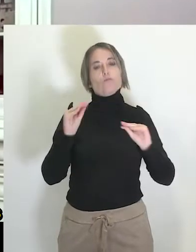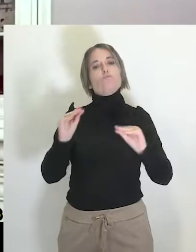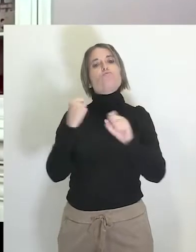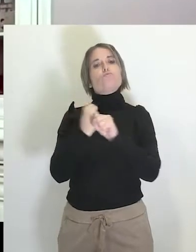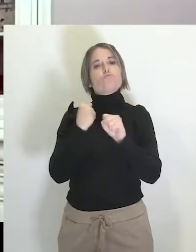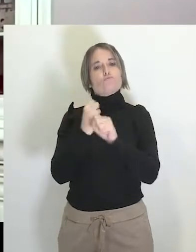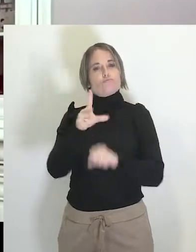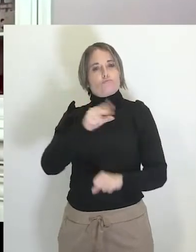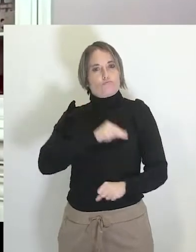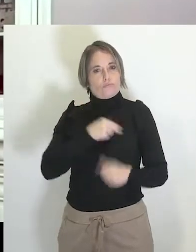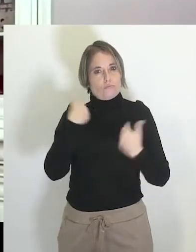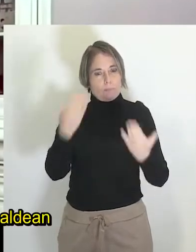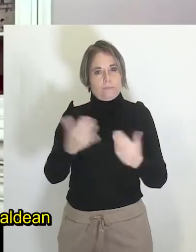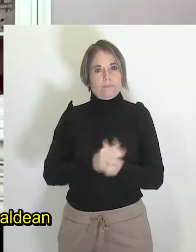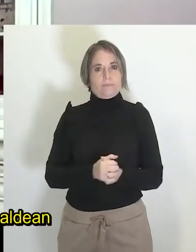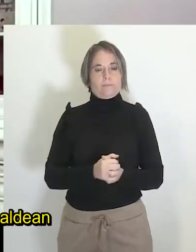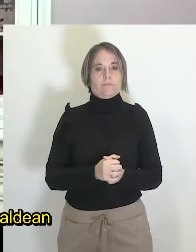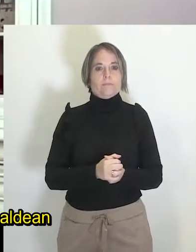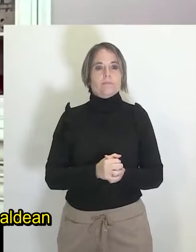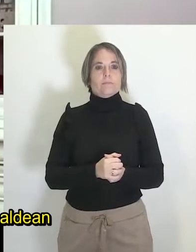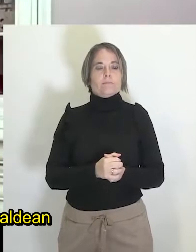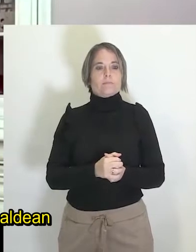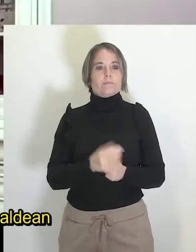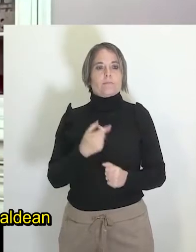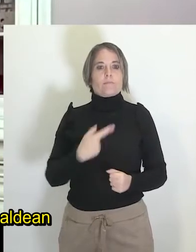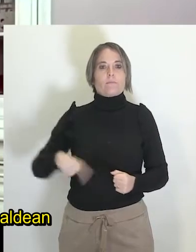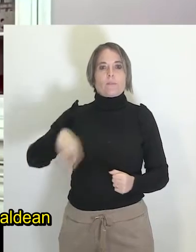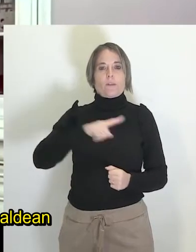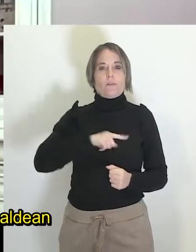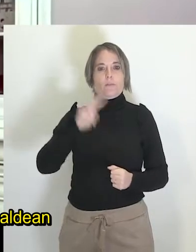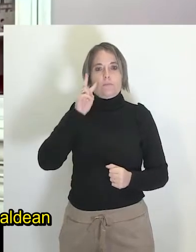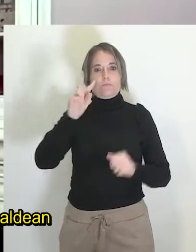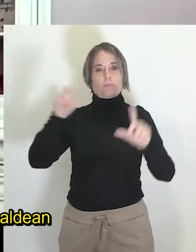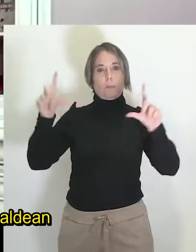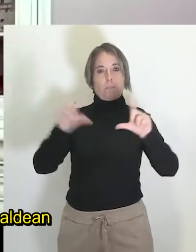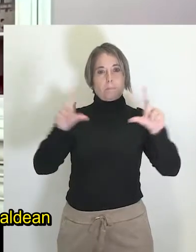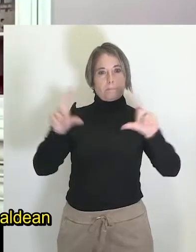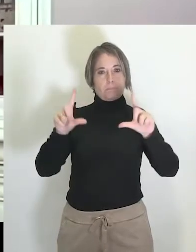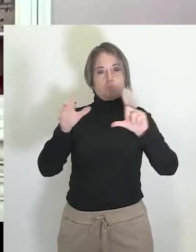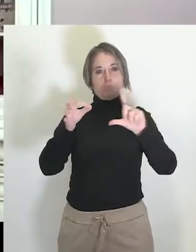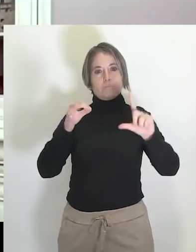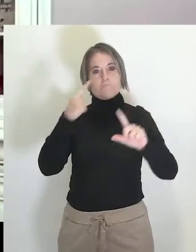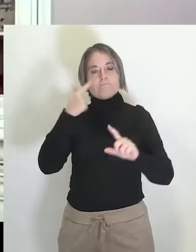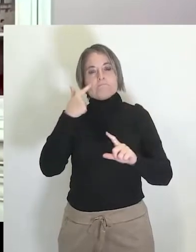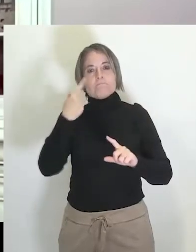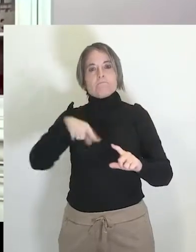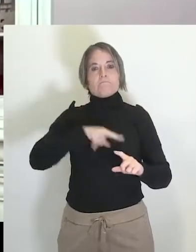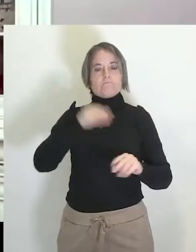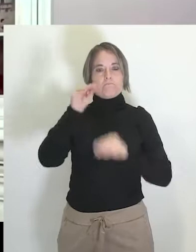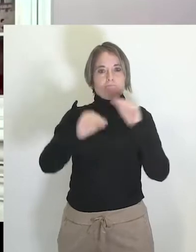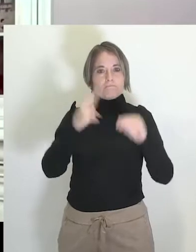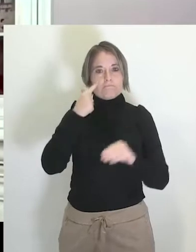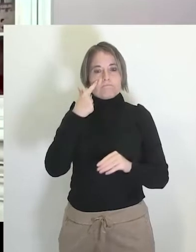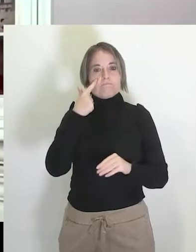realizan. Ziurrenik, gaur pantailaren bestaldean zaudeten askok, nik egin